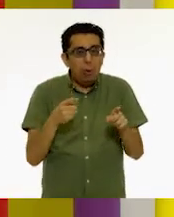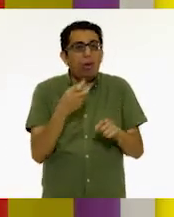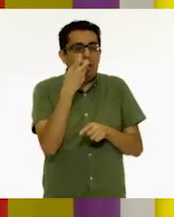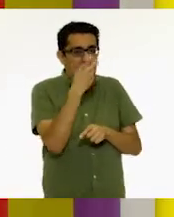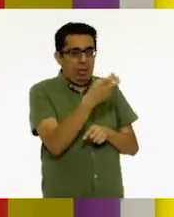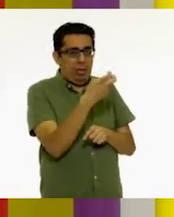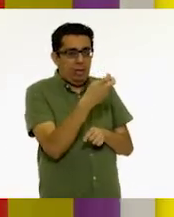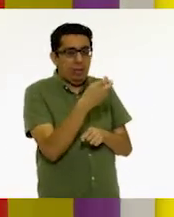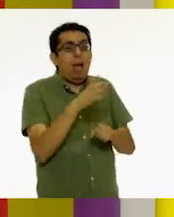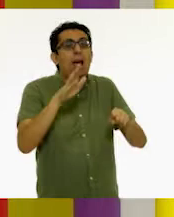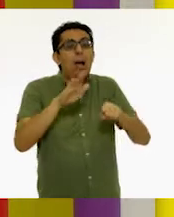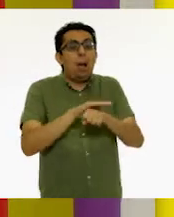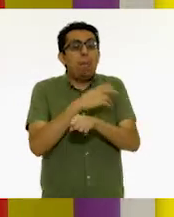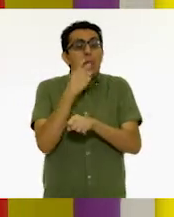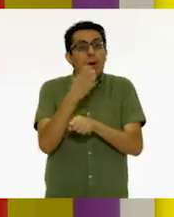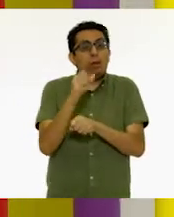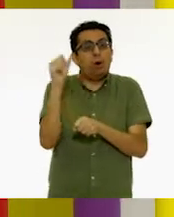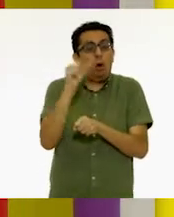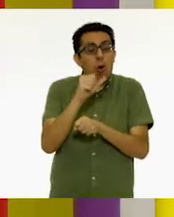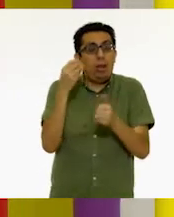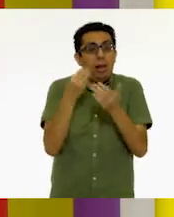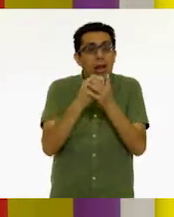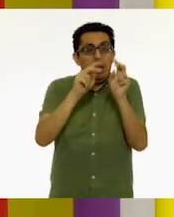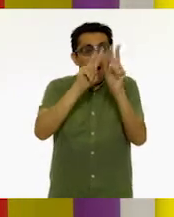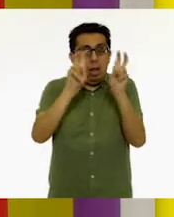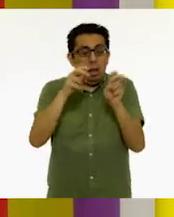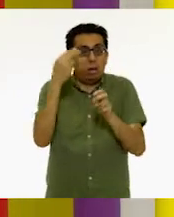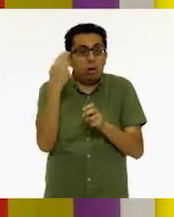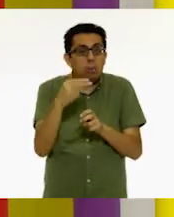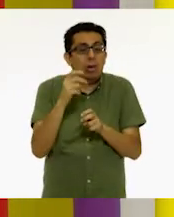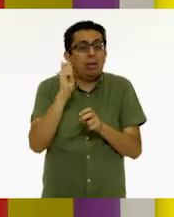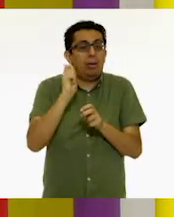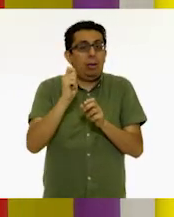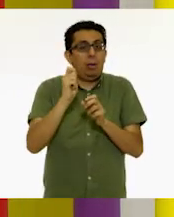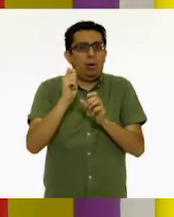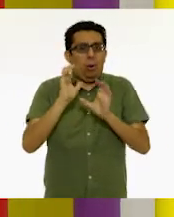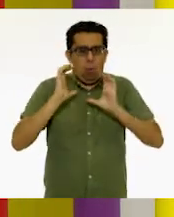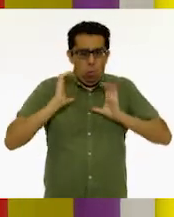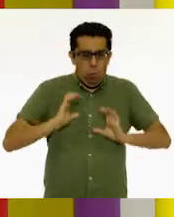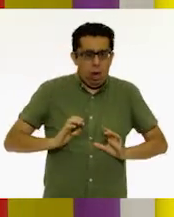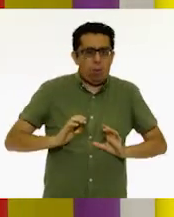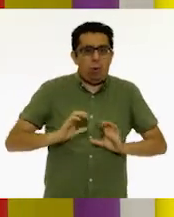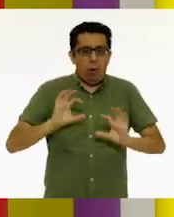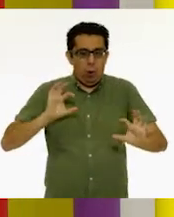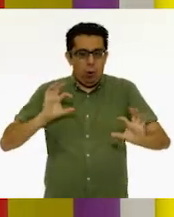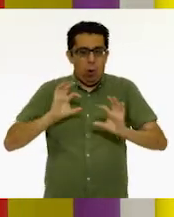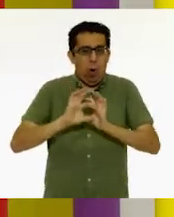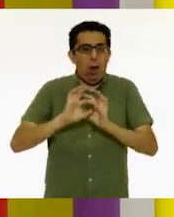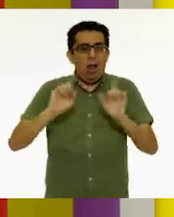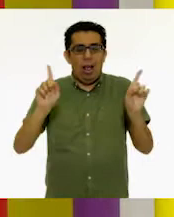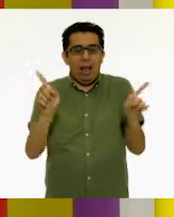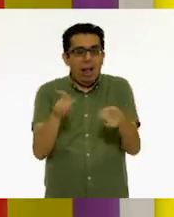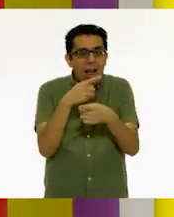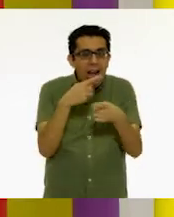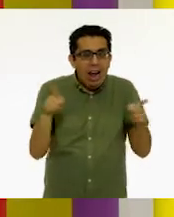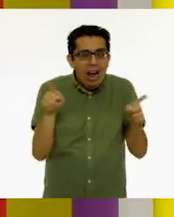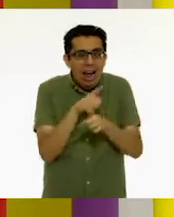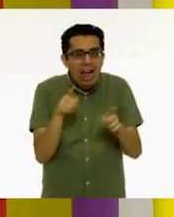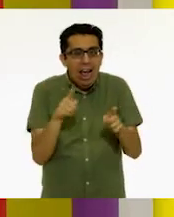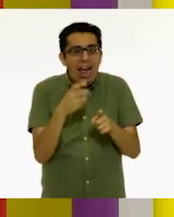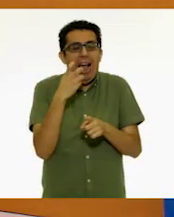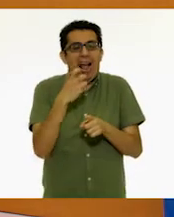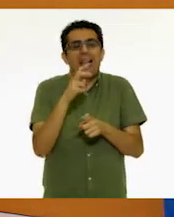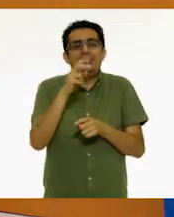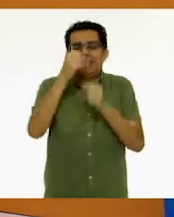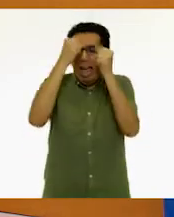Ay, es por eso que nuestra clase se llama Orquestando mi Cuerpo. Exacto. Y nos vamos a divertir